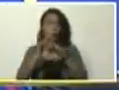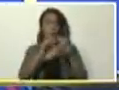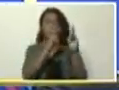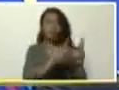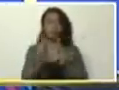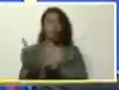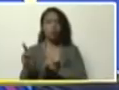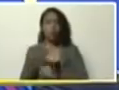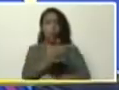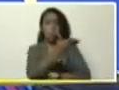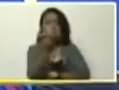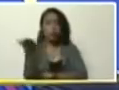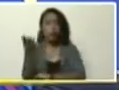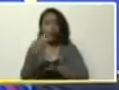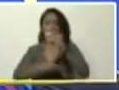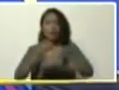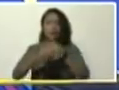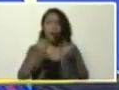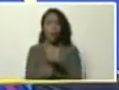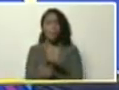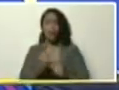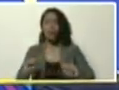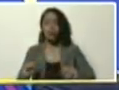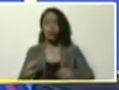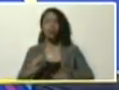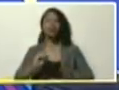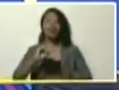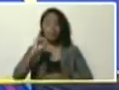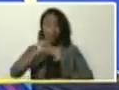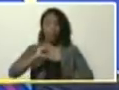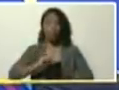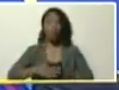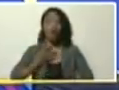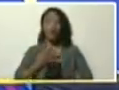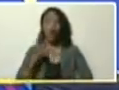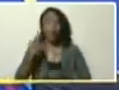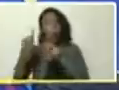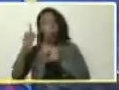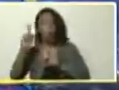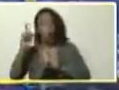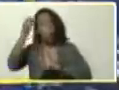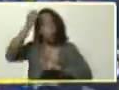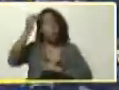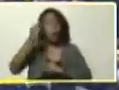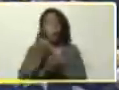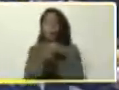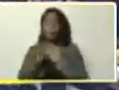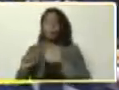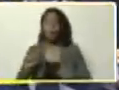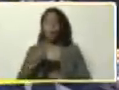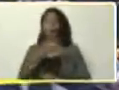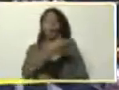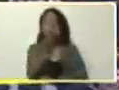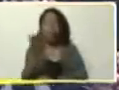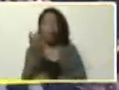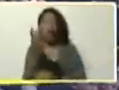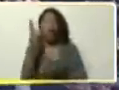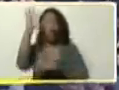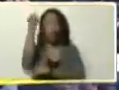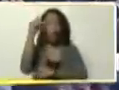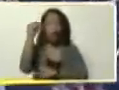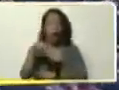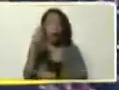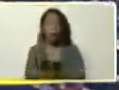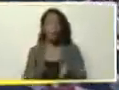organización, ustedes hicieron imposible lo que otros creían imposible. Ustedes lograron la reelección en